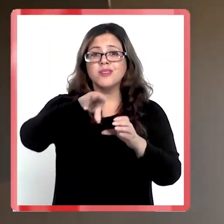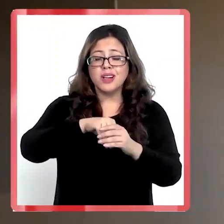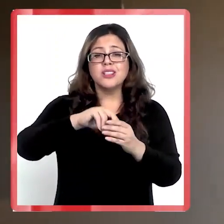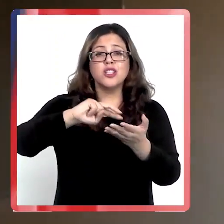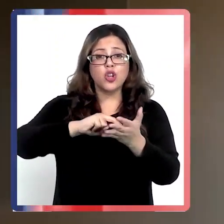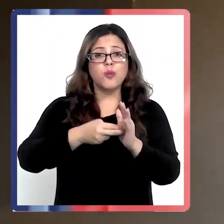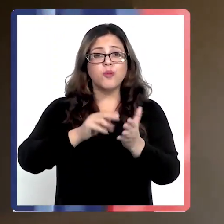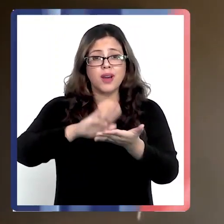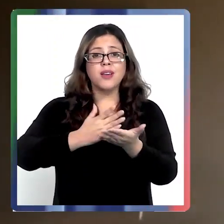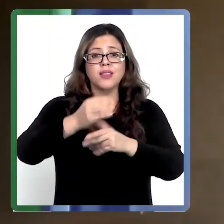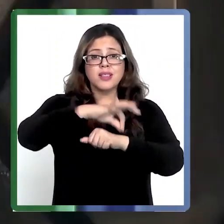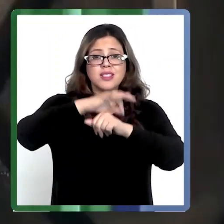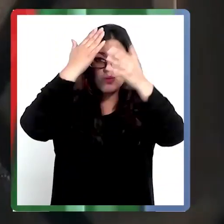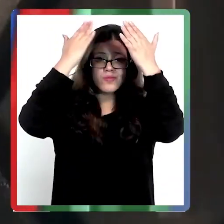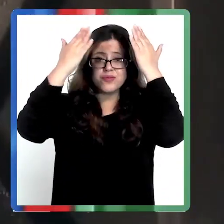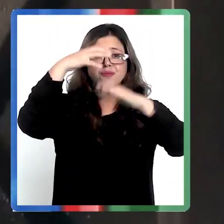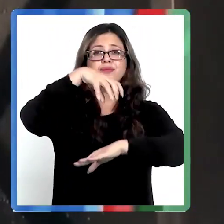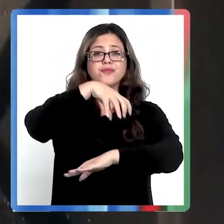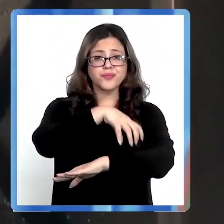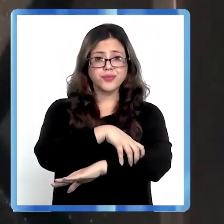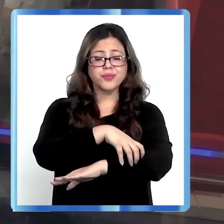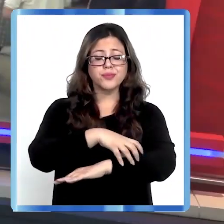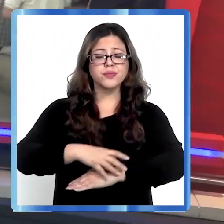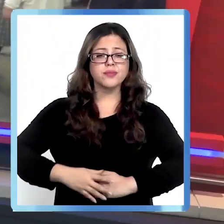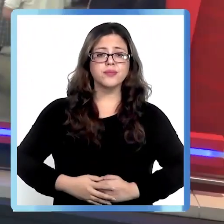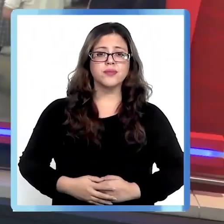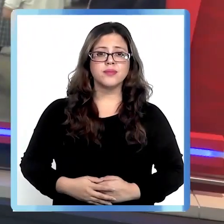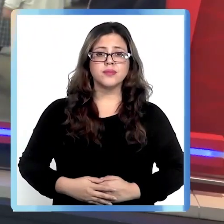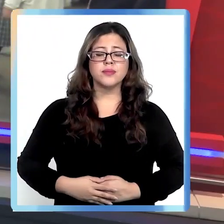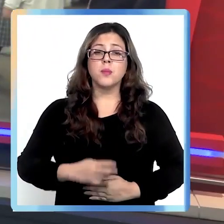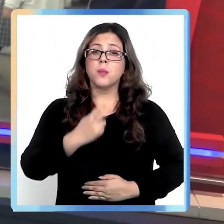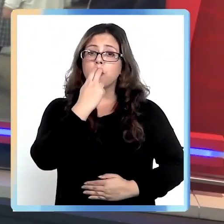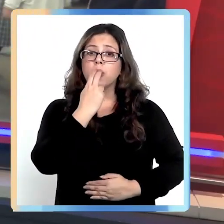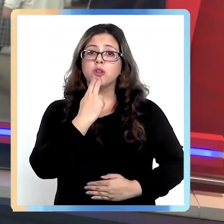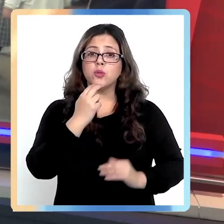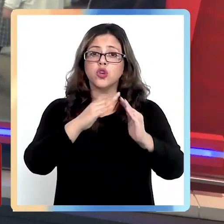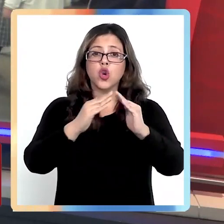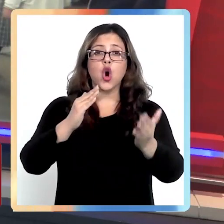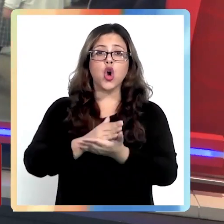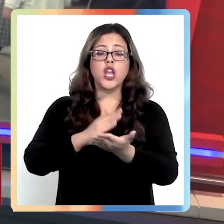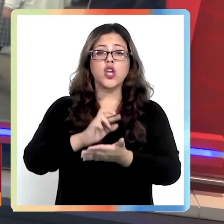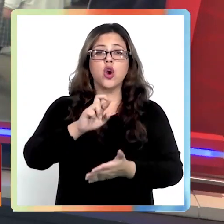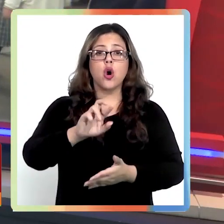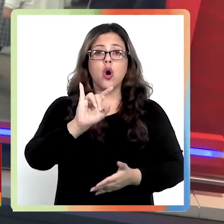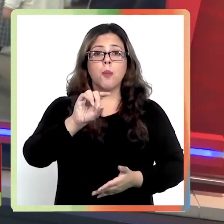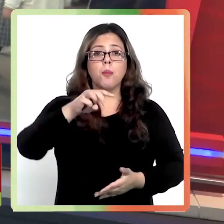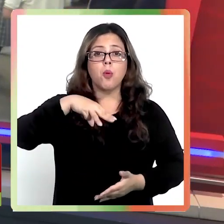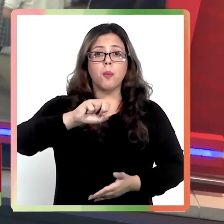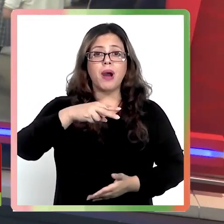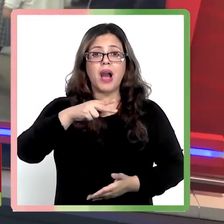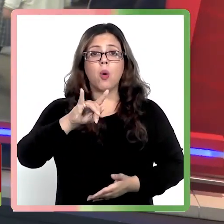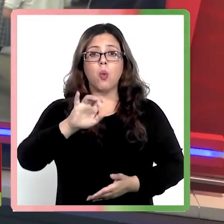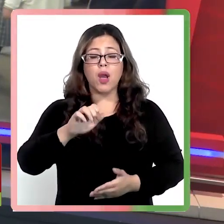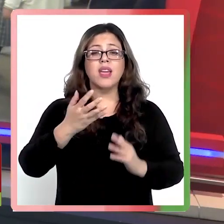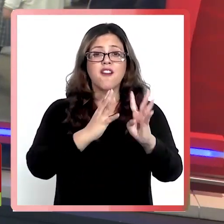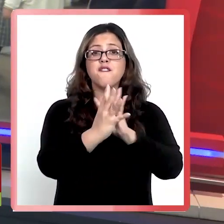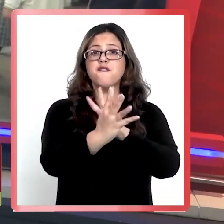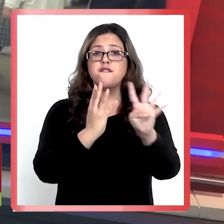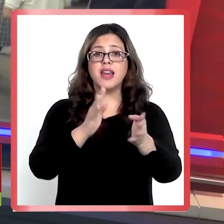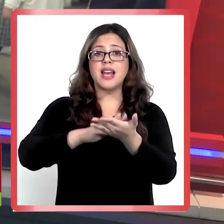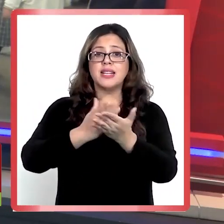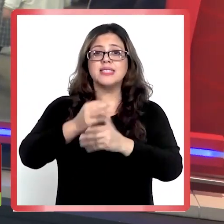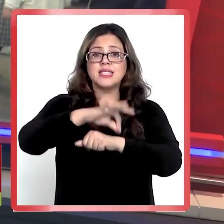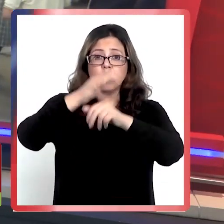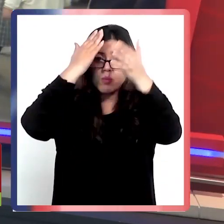las complicaciones de salud mental en la región. En Puerto Montt, el Colegio Pumahue realizó una feria de salud mental.